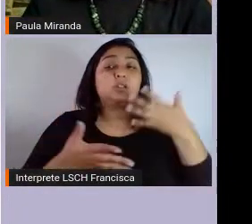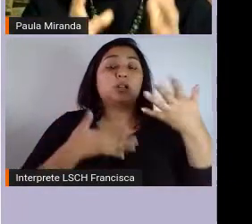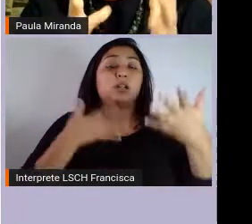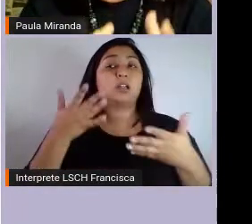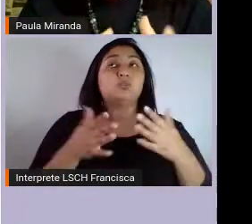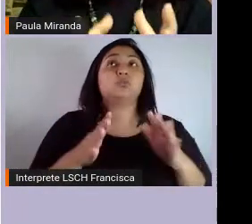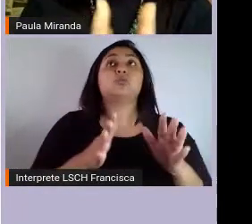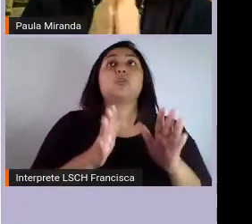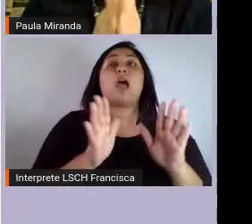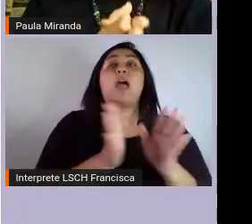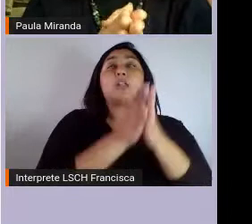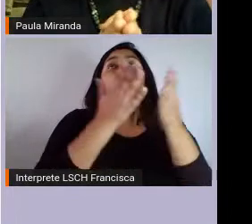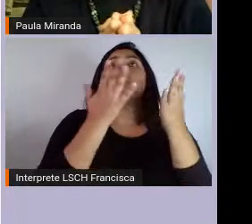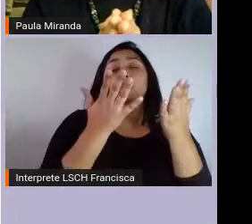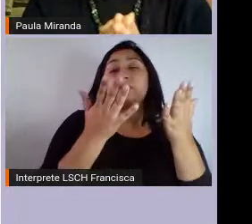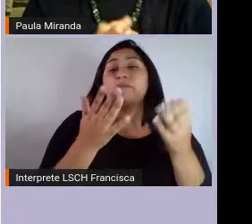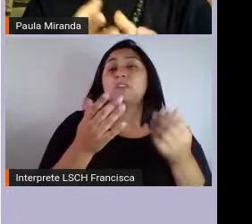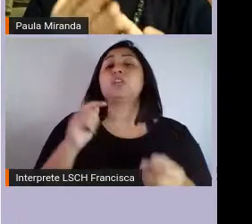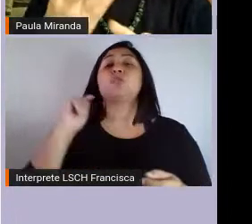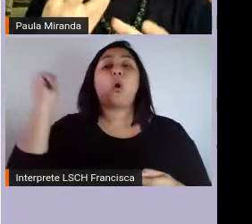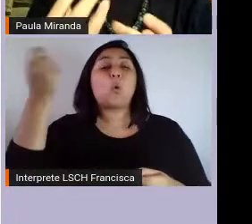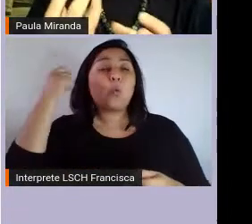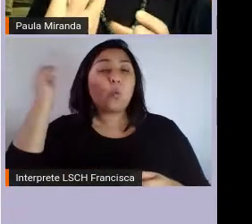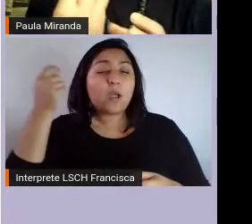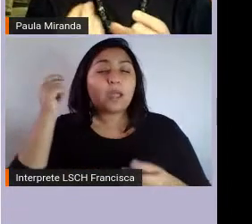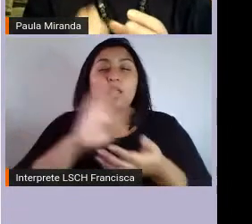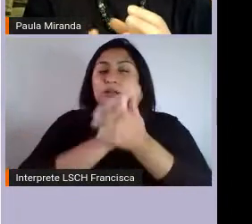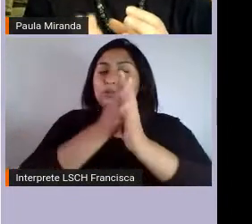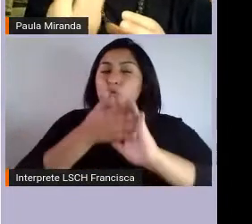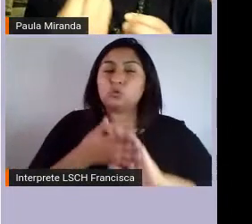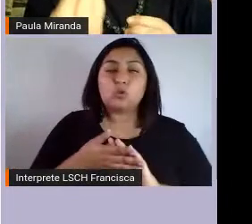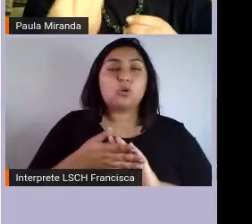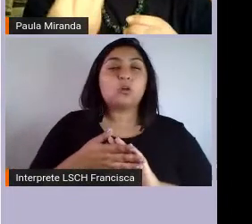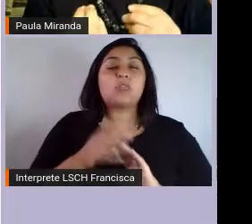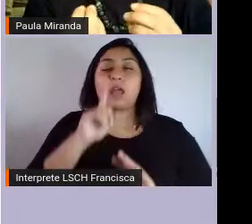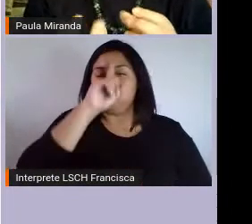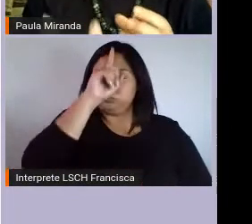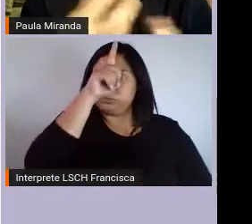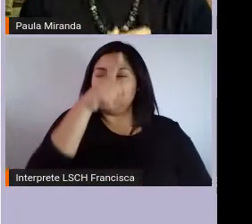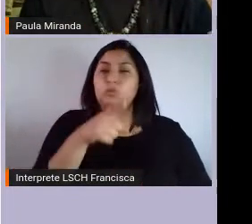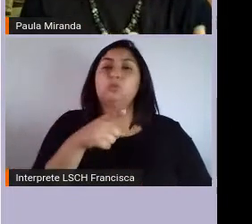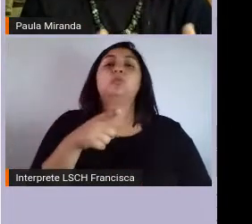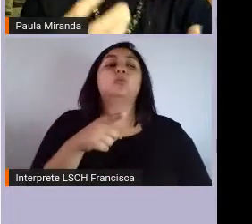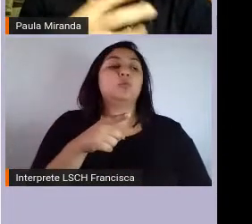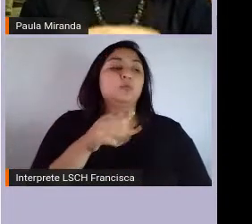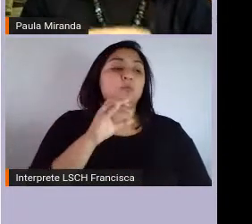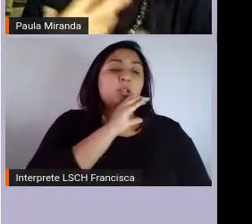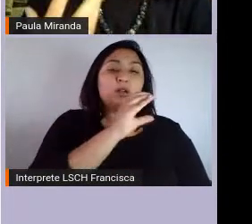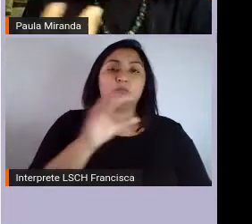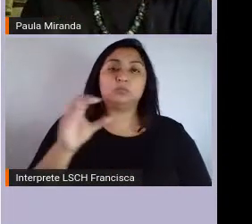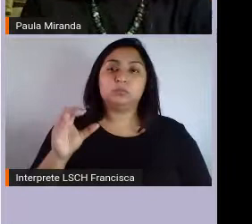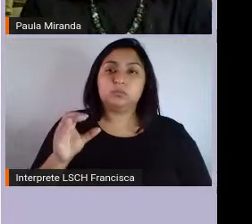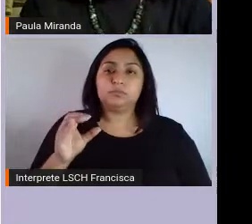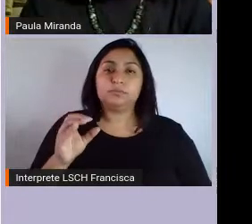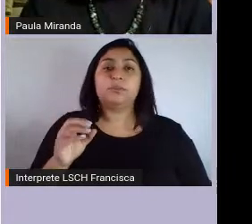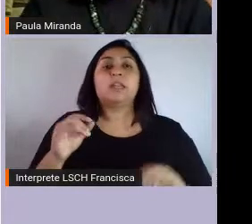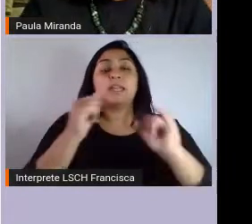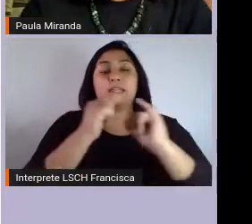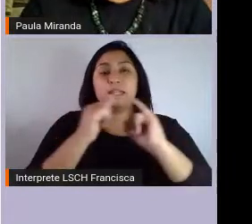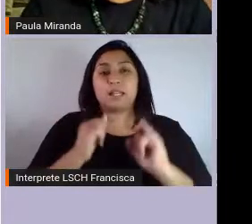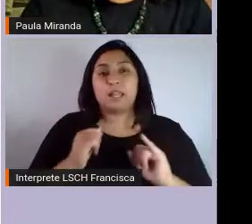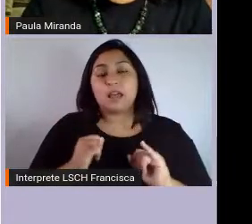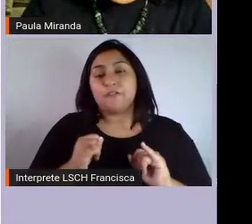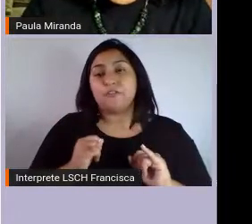cultura campesina, pero fundamentalmente la décima, que es el verso, la forma del verso en que está escrito el canto lo divino, el humano, la